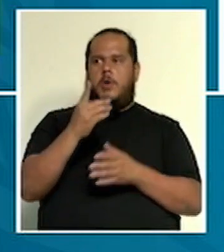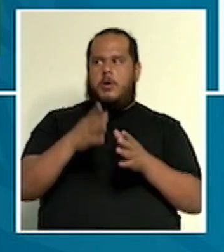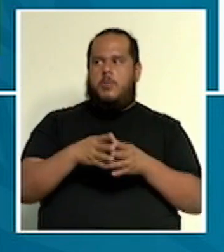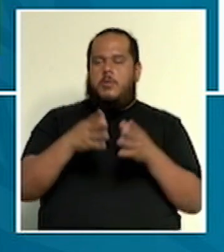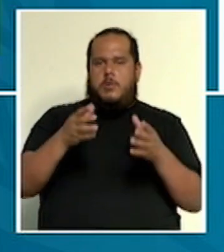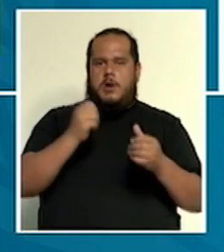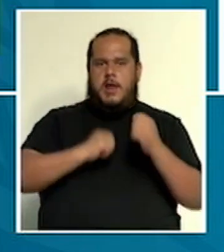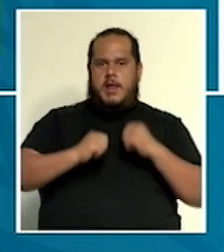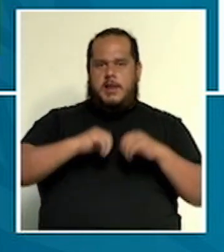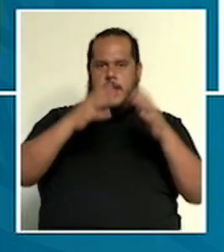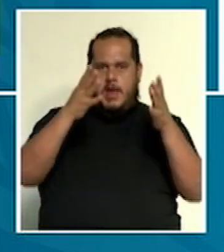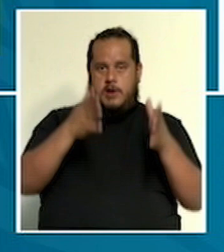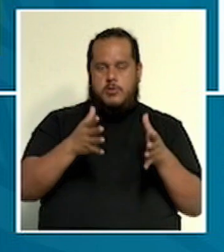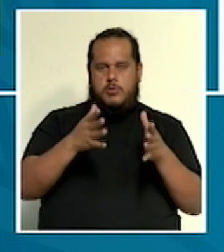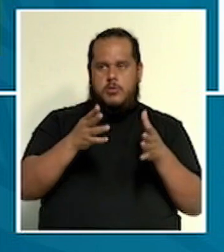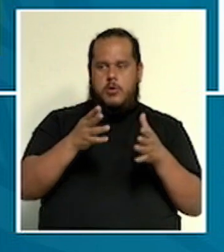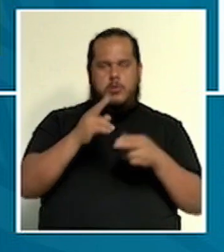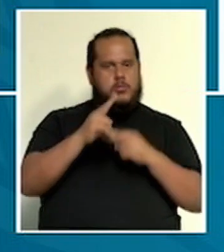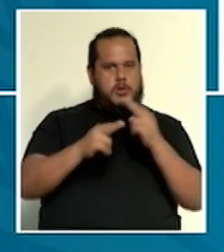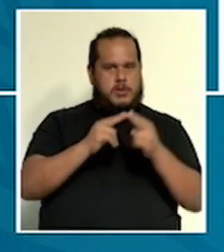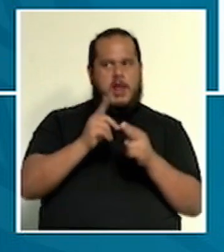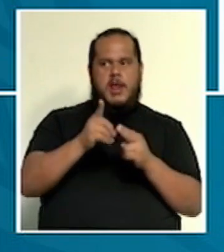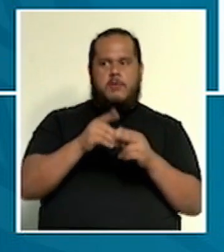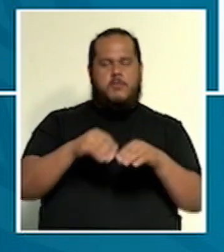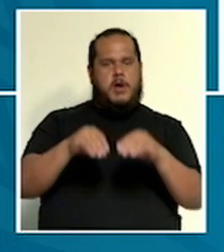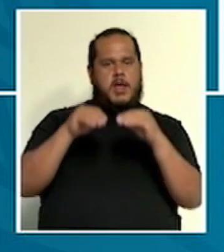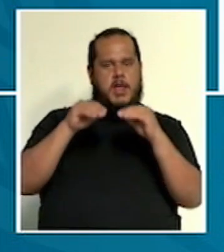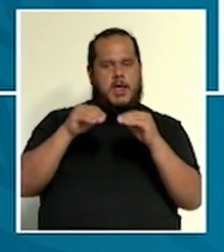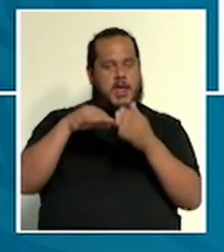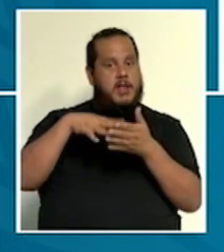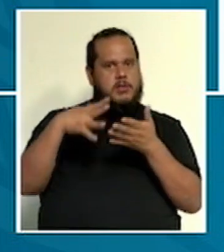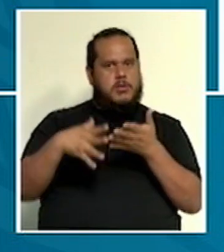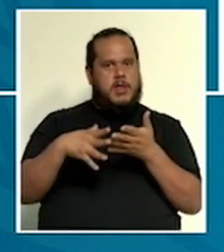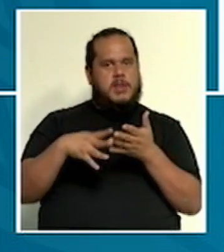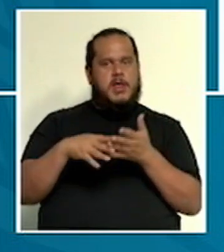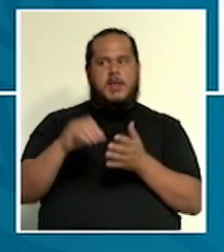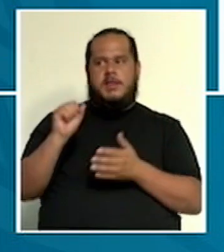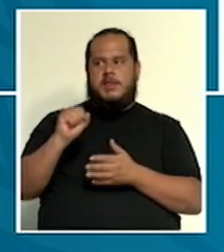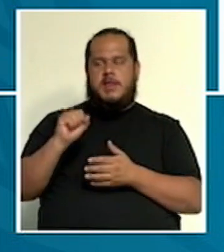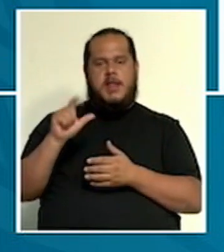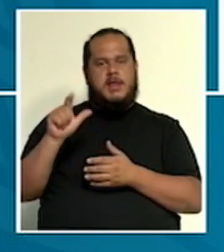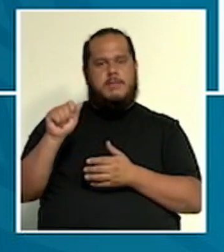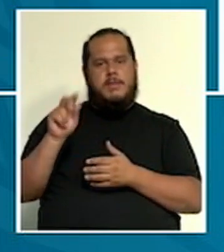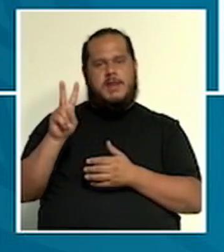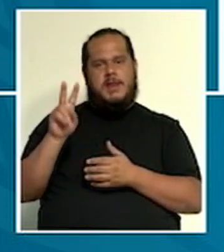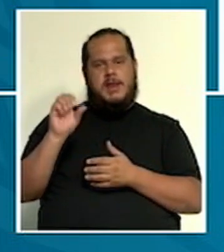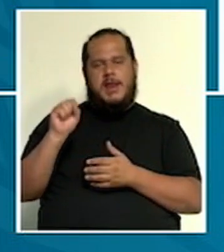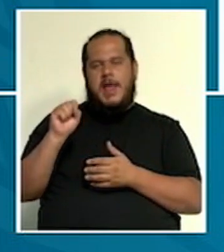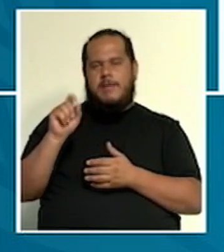figura del teatro universal. Él fue alumno directo de Stanislavski